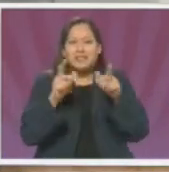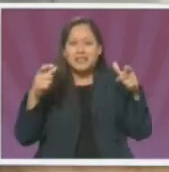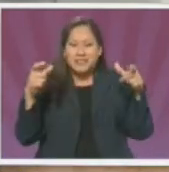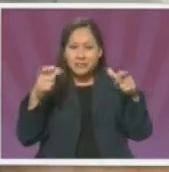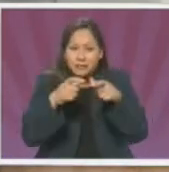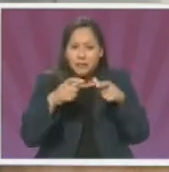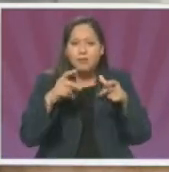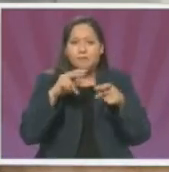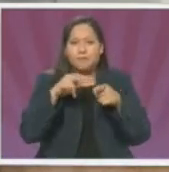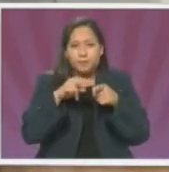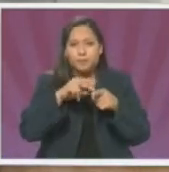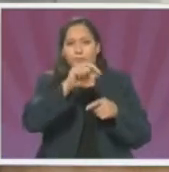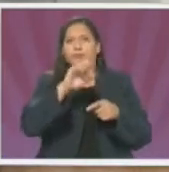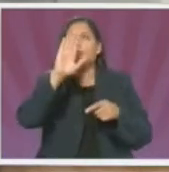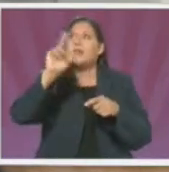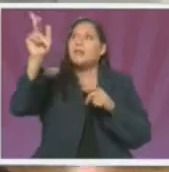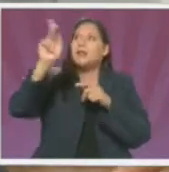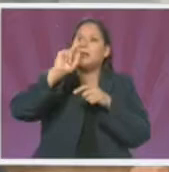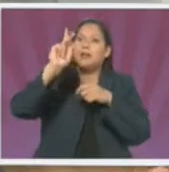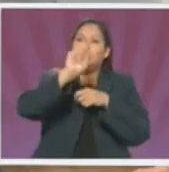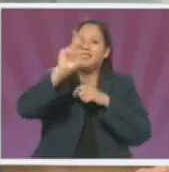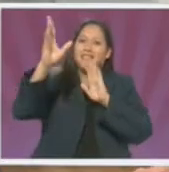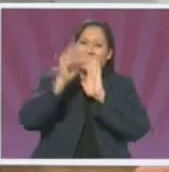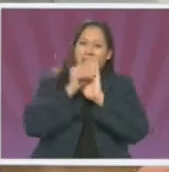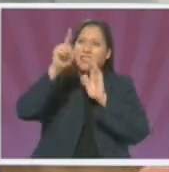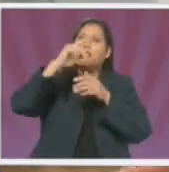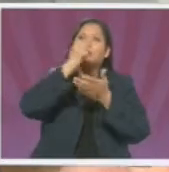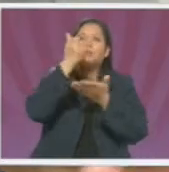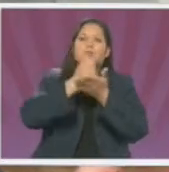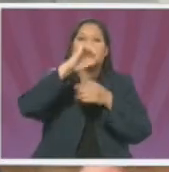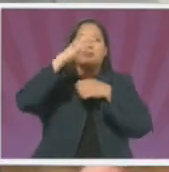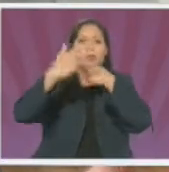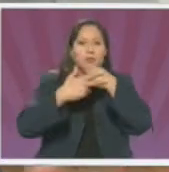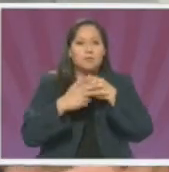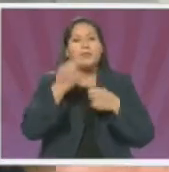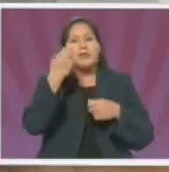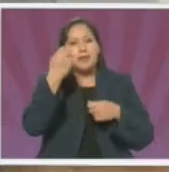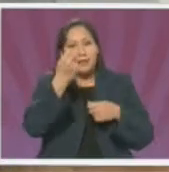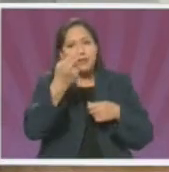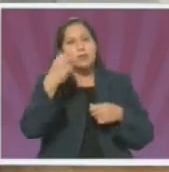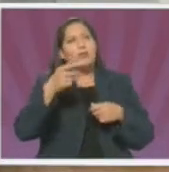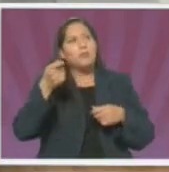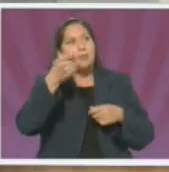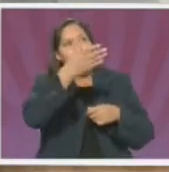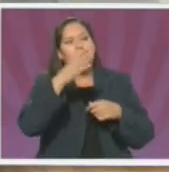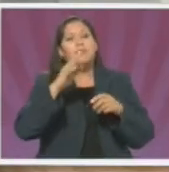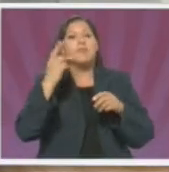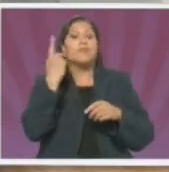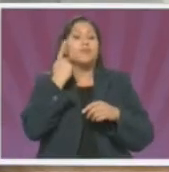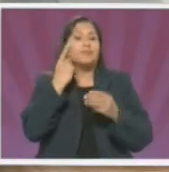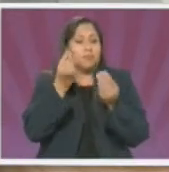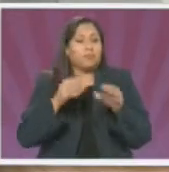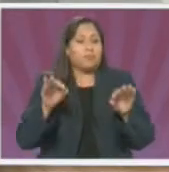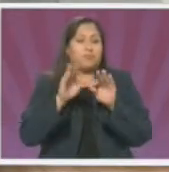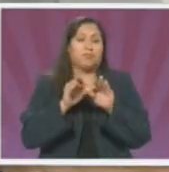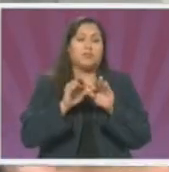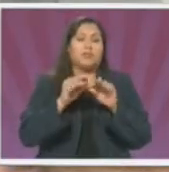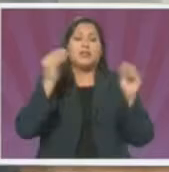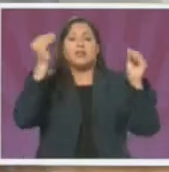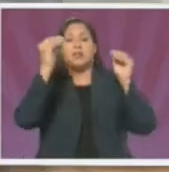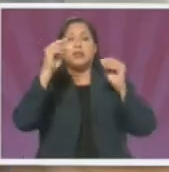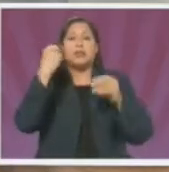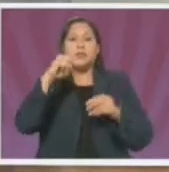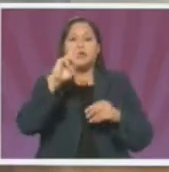quiere asemejar ciudades europeas. Y es por eso que lleva en sus calles nombres de estas ciudades. Había un político muy importante, un diplomático